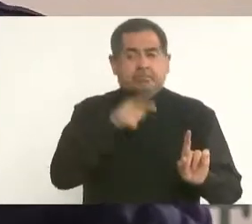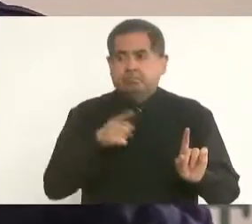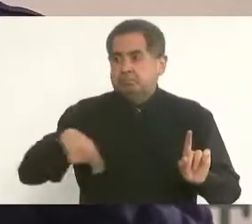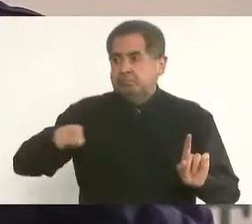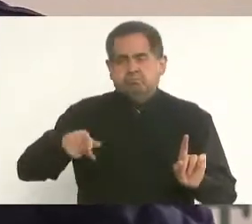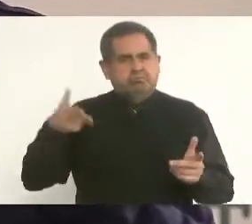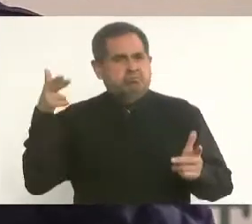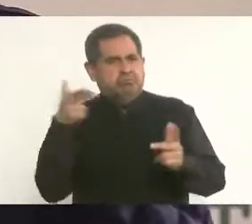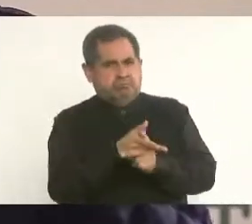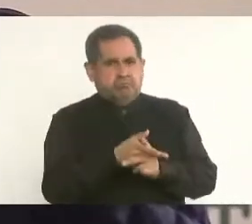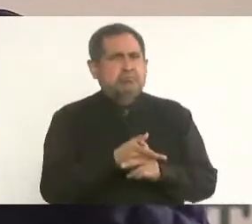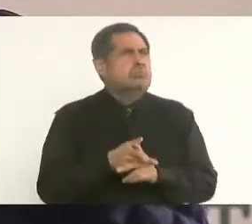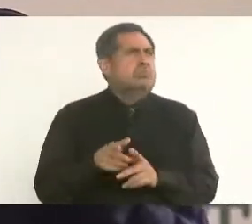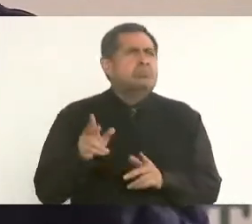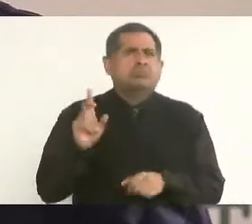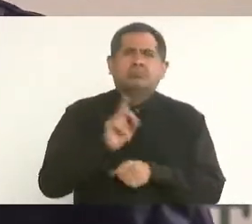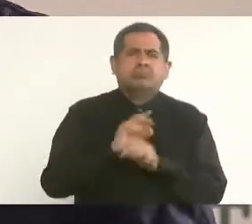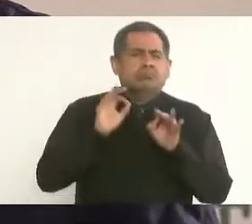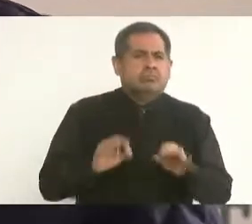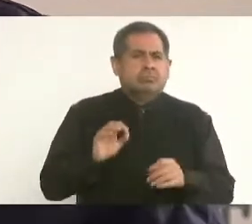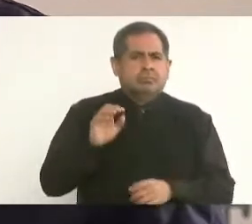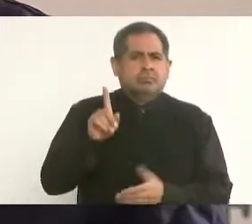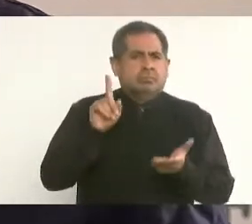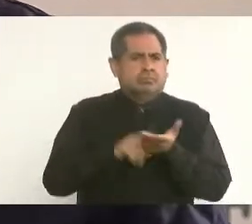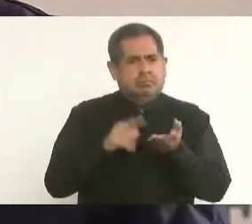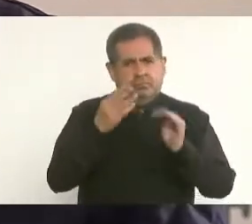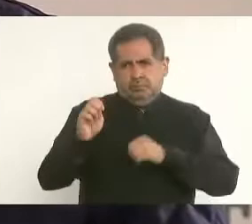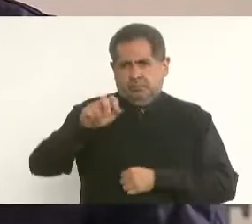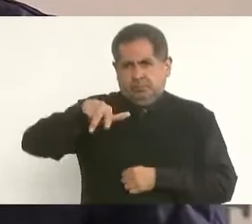esto ya en 1913,